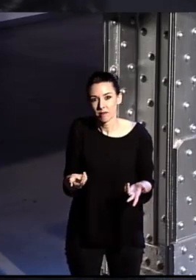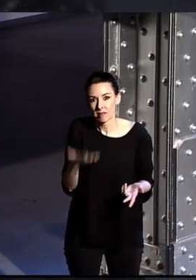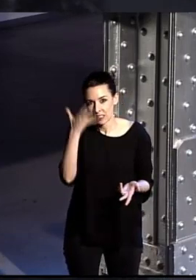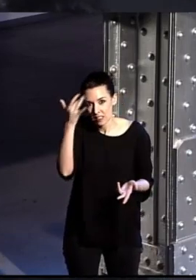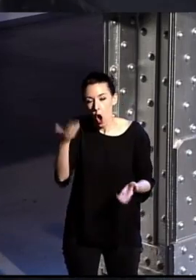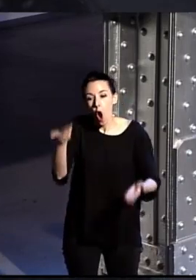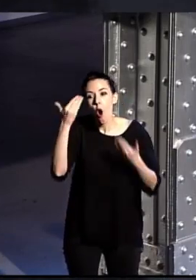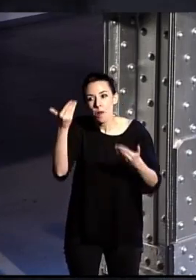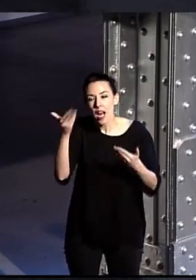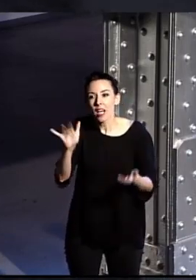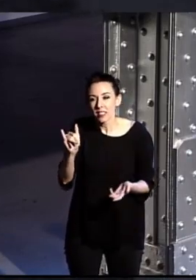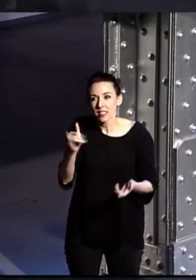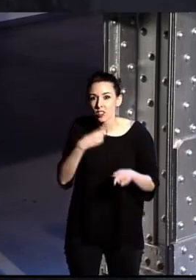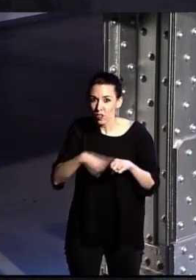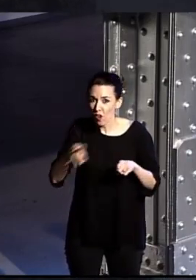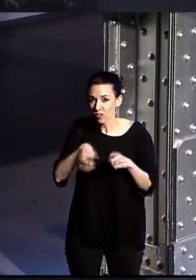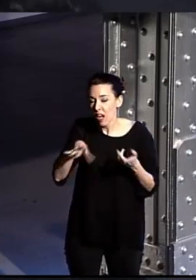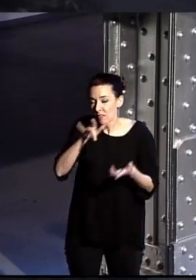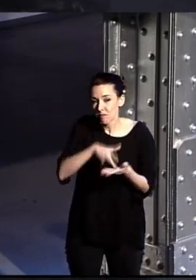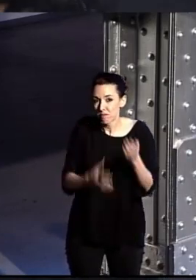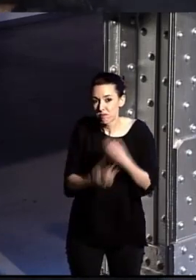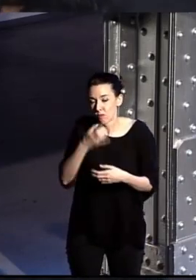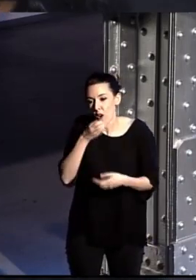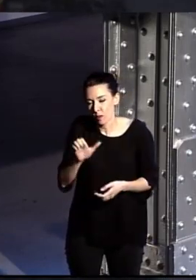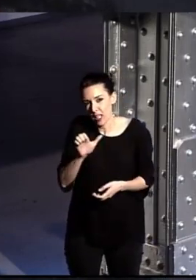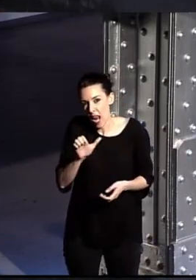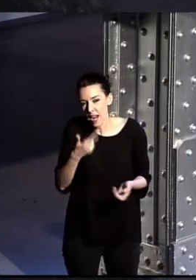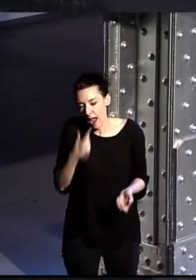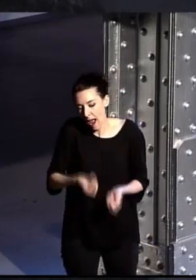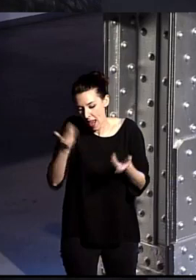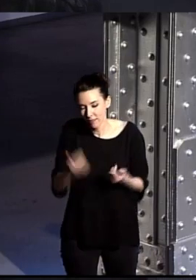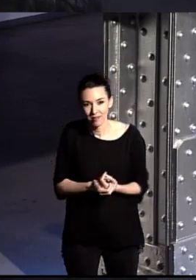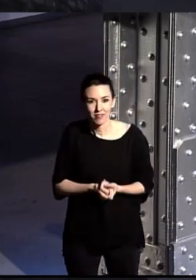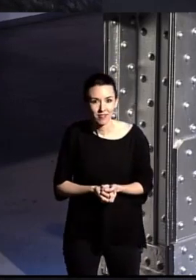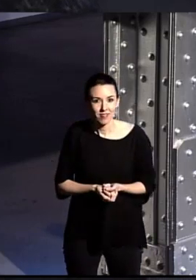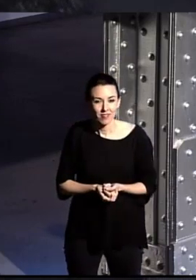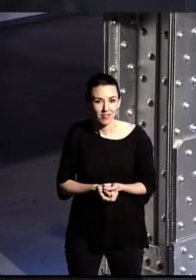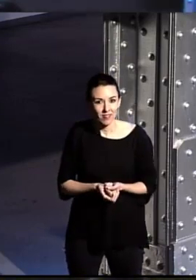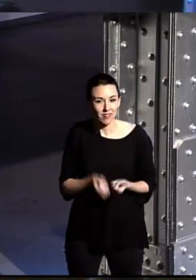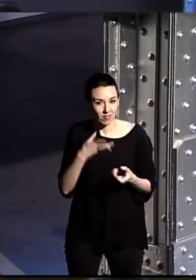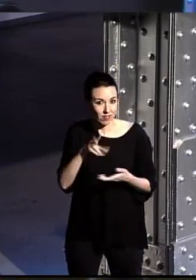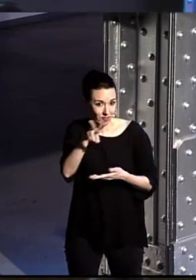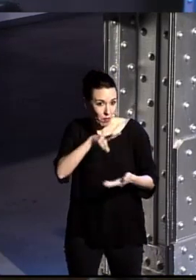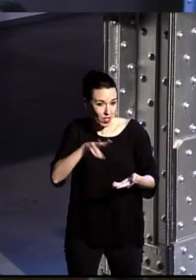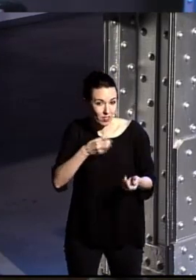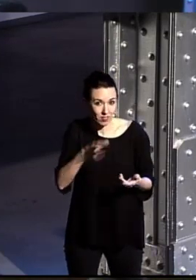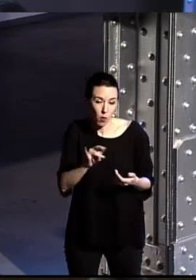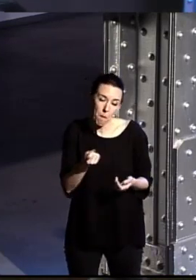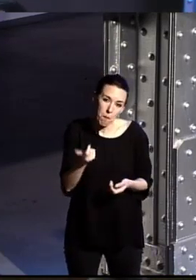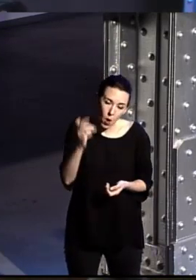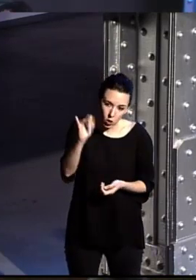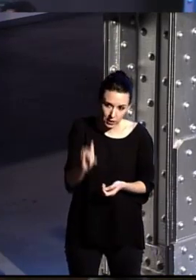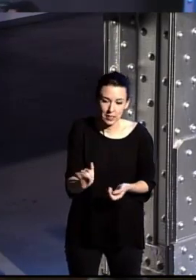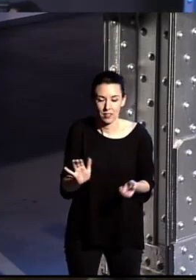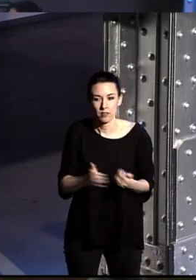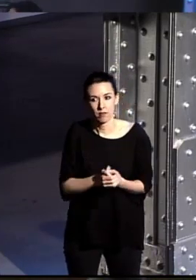que un homenaje, sí, son cosas que te pasan y dices, bueno, pues se va a llamar Elena, ala. Esto es una reminiscencia lectora. Rebota. Un poco sí,